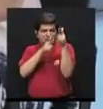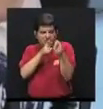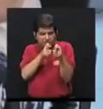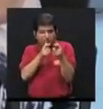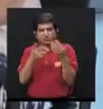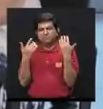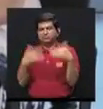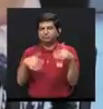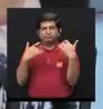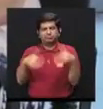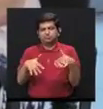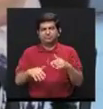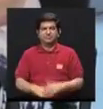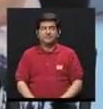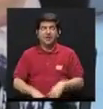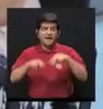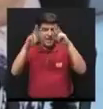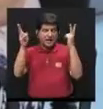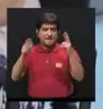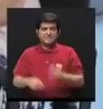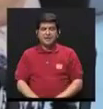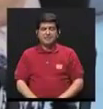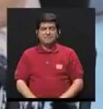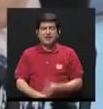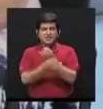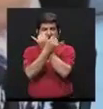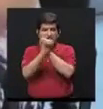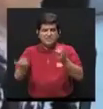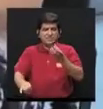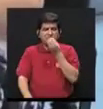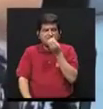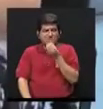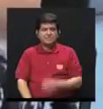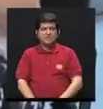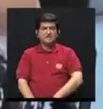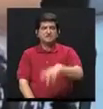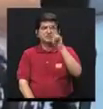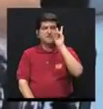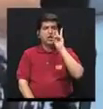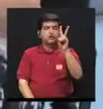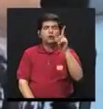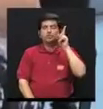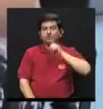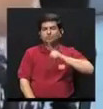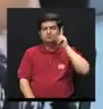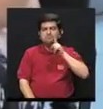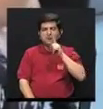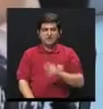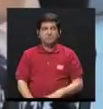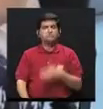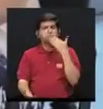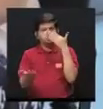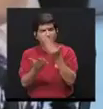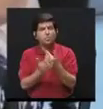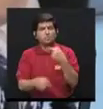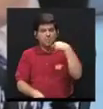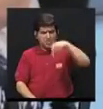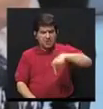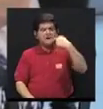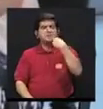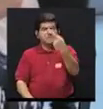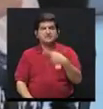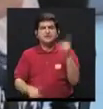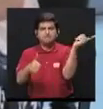Entonces, en el tema soberanía alimentaria hay dos grandes mitos que es muy bueno que los nombremos acá. El primero